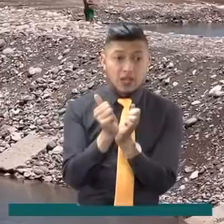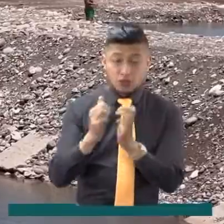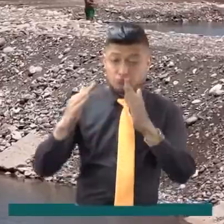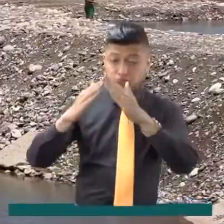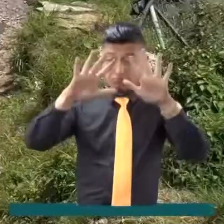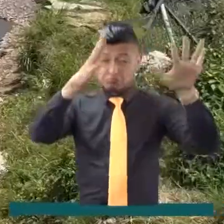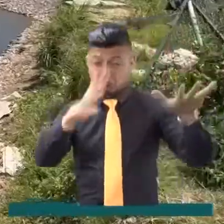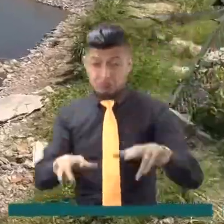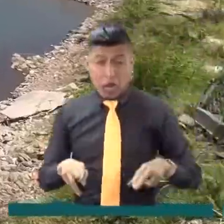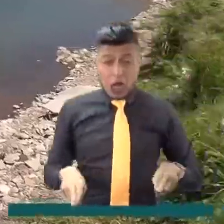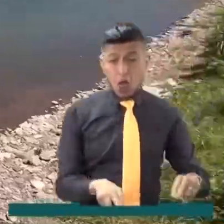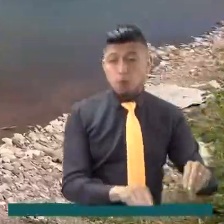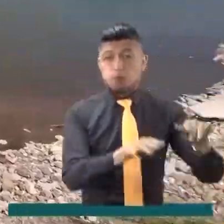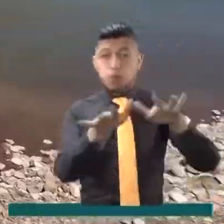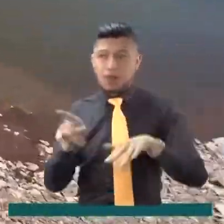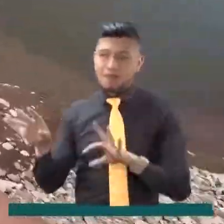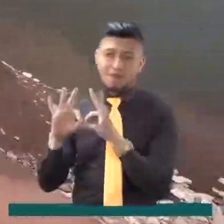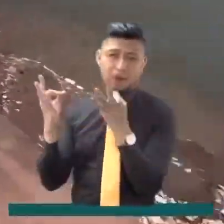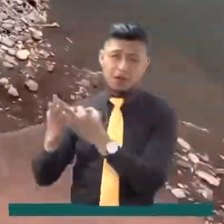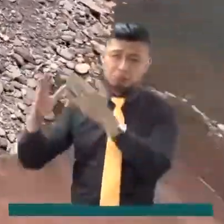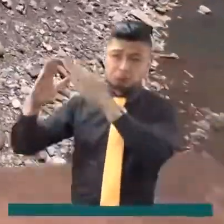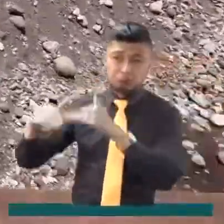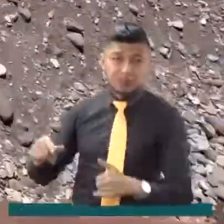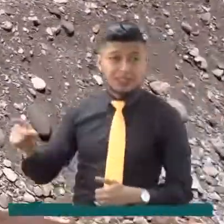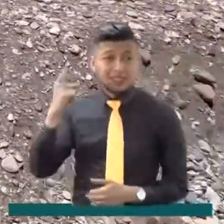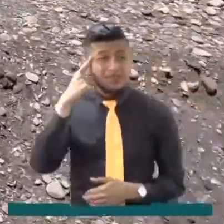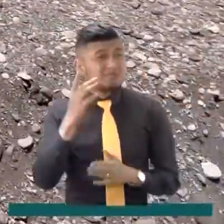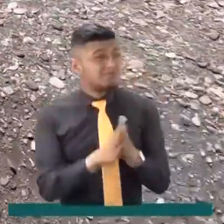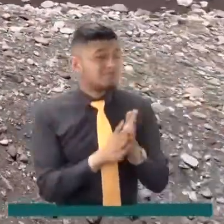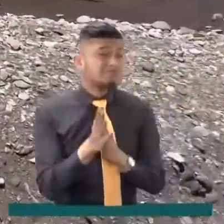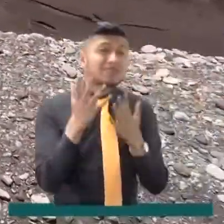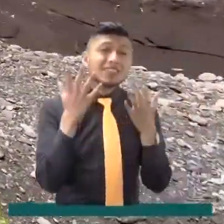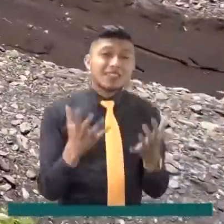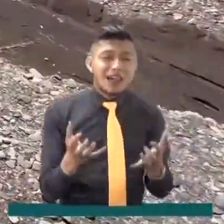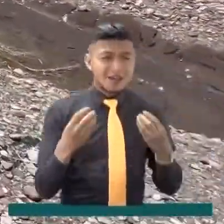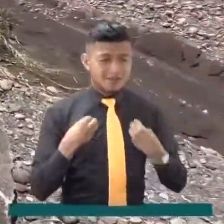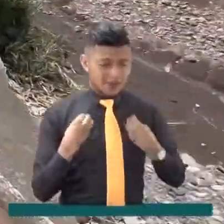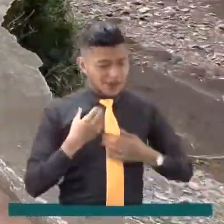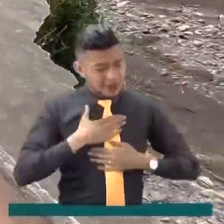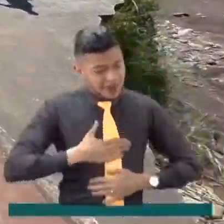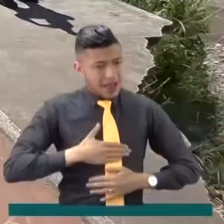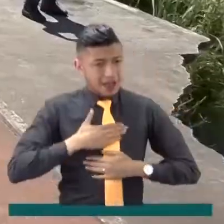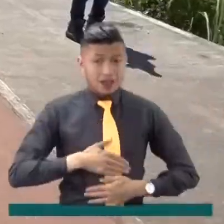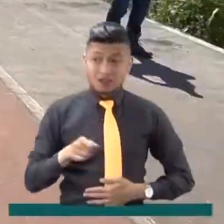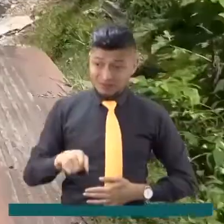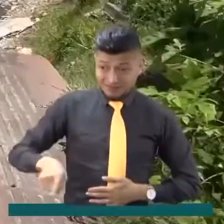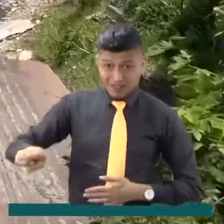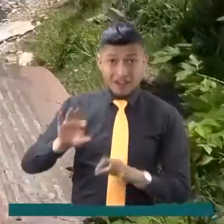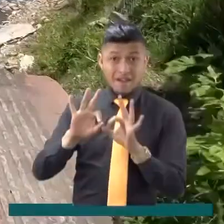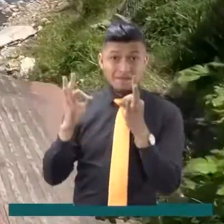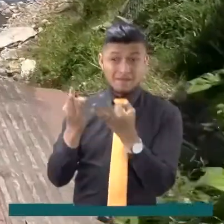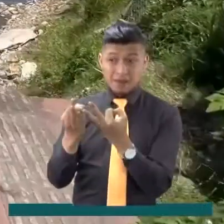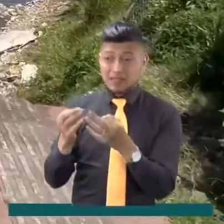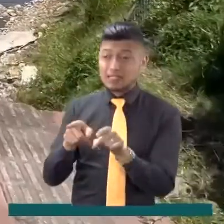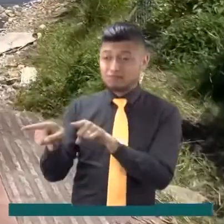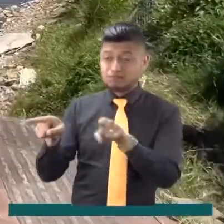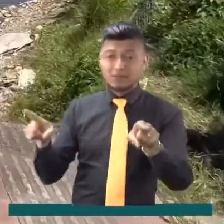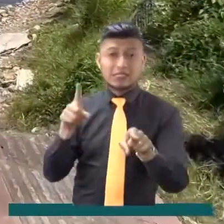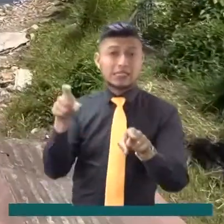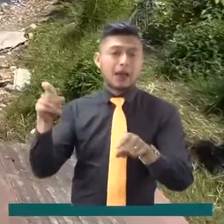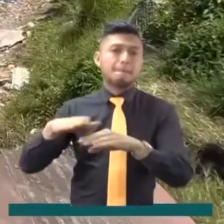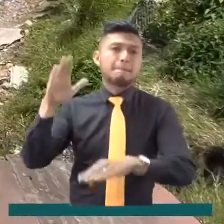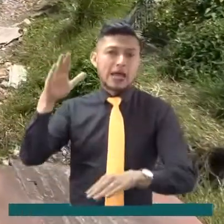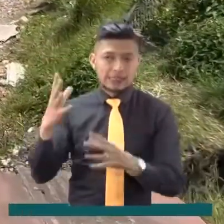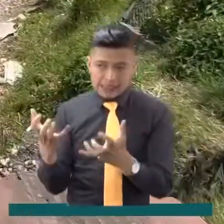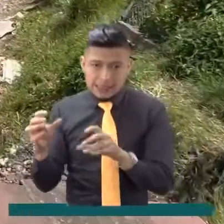esta familia. Desde entonces, solo ruegan para poder tener un terreno y vivir tranquilamente. Con ellos, son más de 100 familias las que buscan